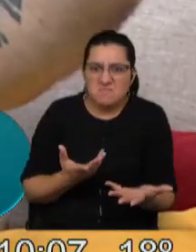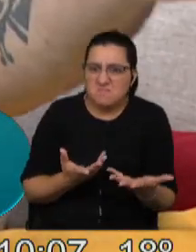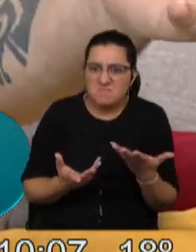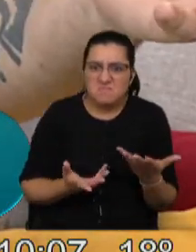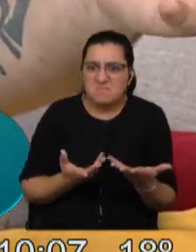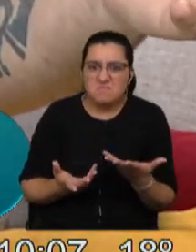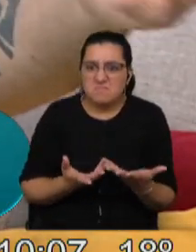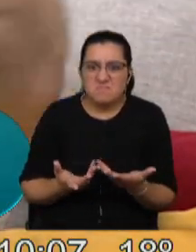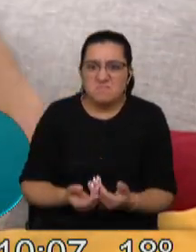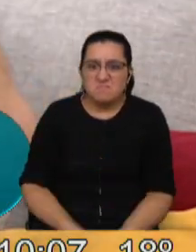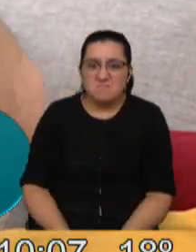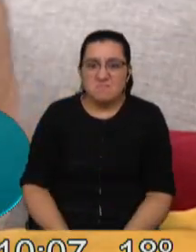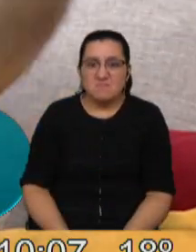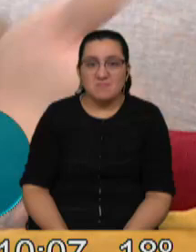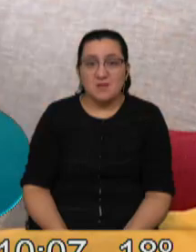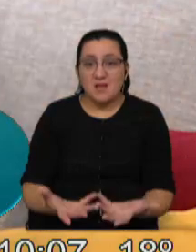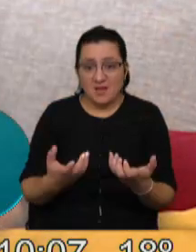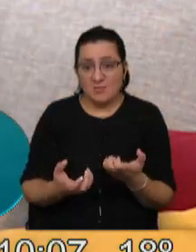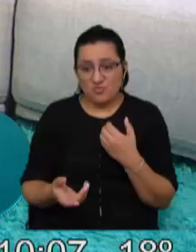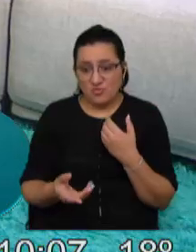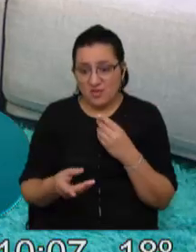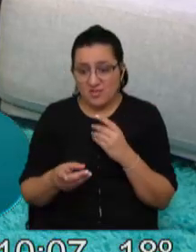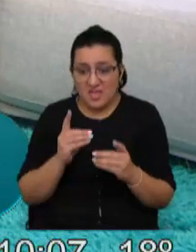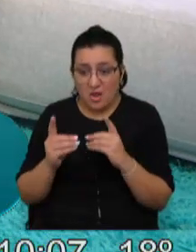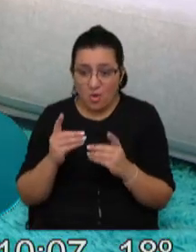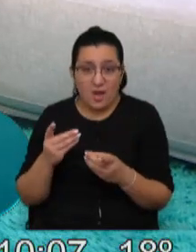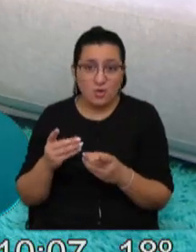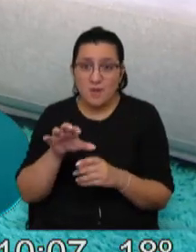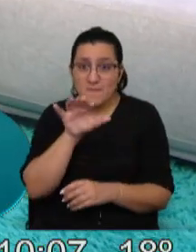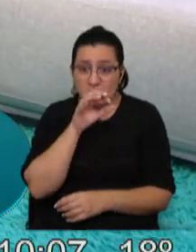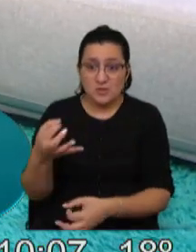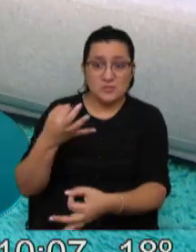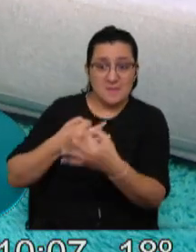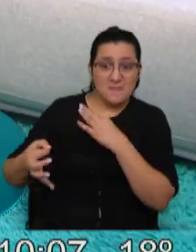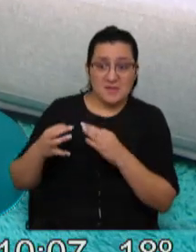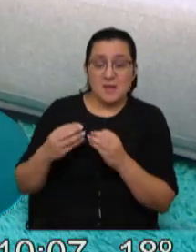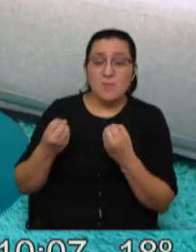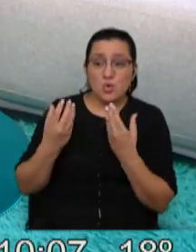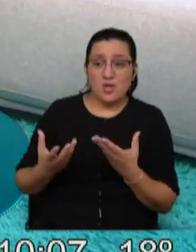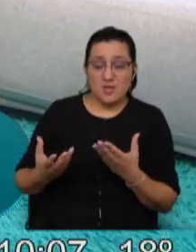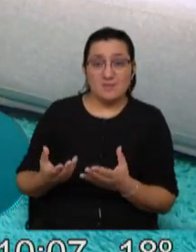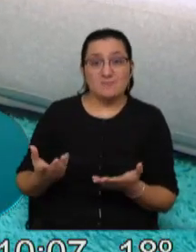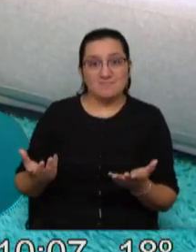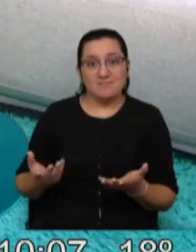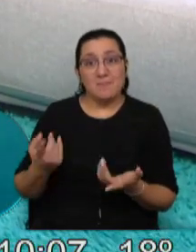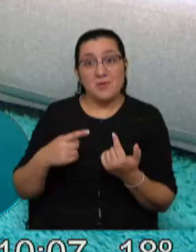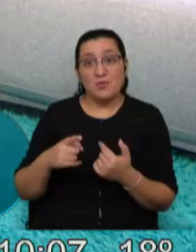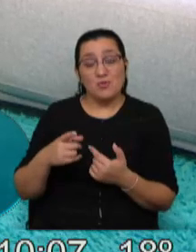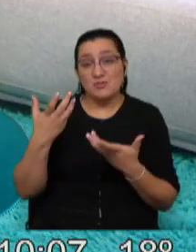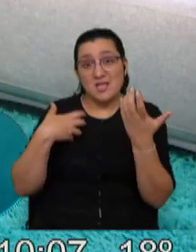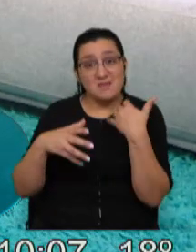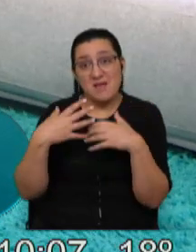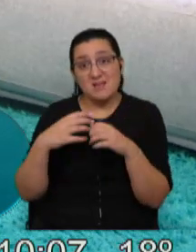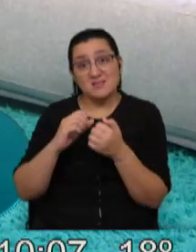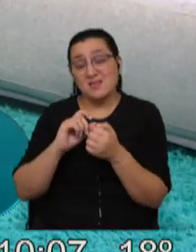tener un diálogo con el perro y que nos explique por qué nos está haciendo y el perro no nos quiere explicar. Le preguntaría. Porque claro, pero pasa que es otra especie y el tema del